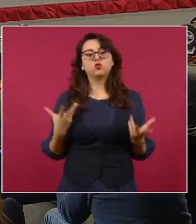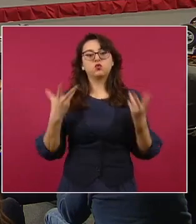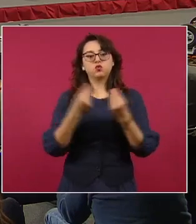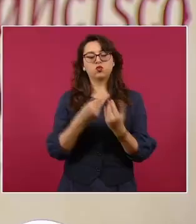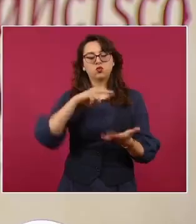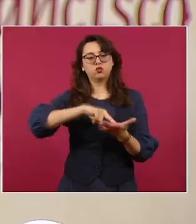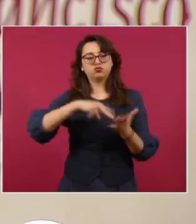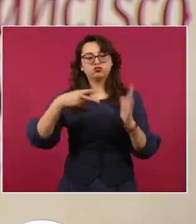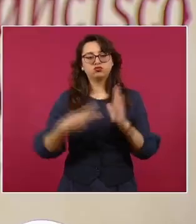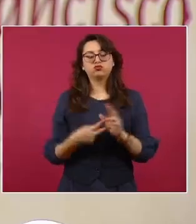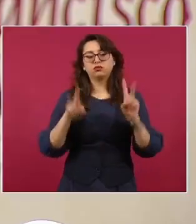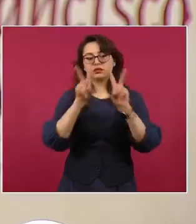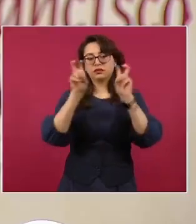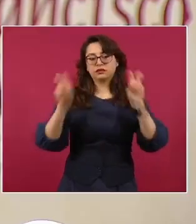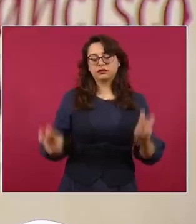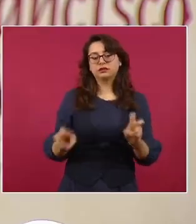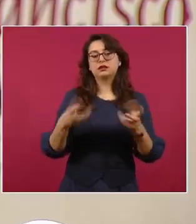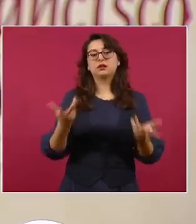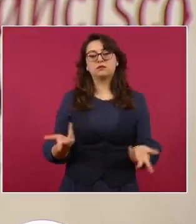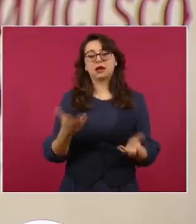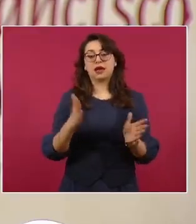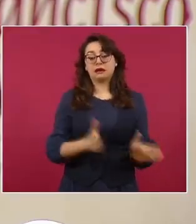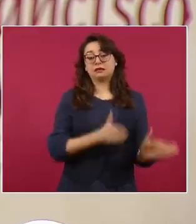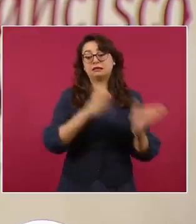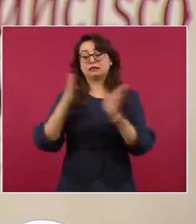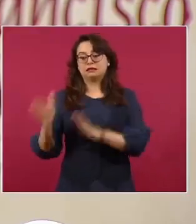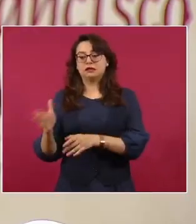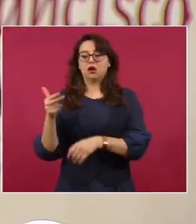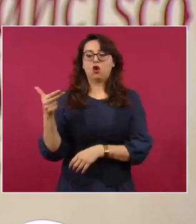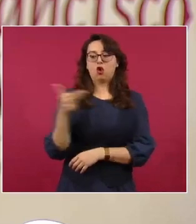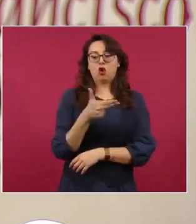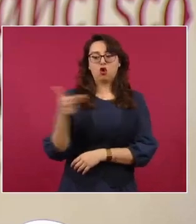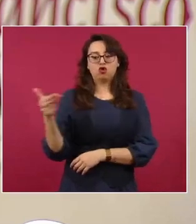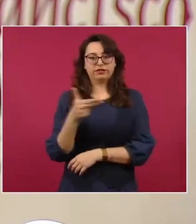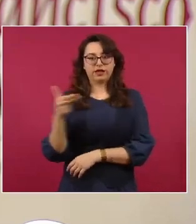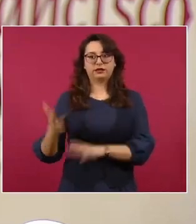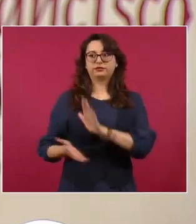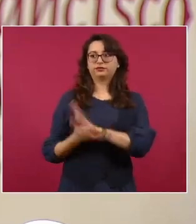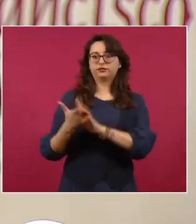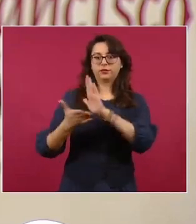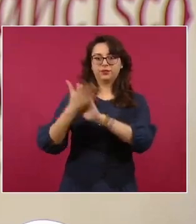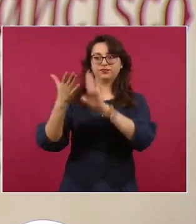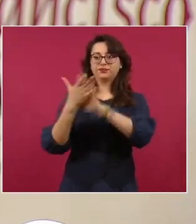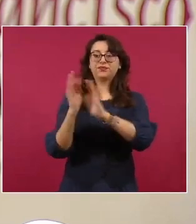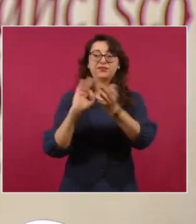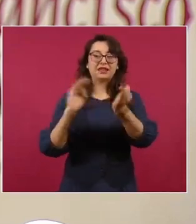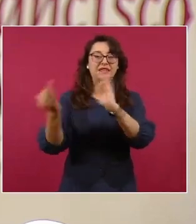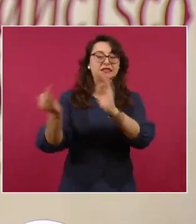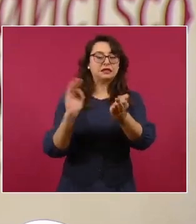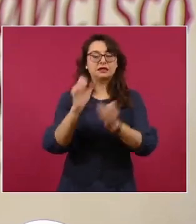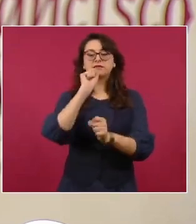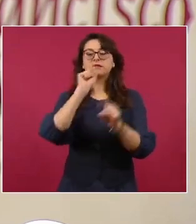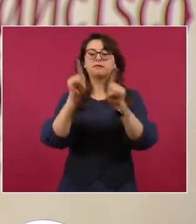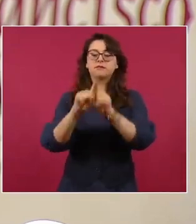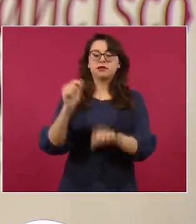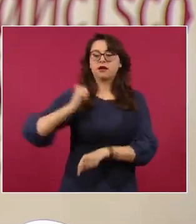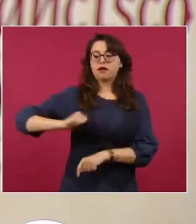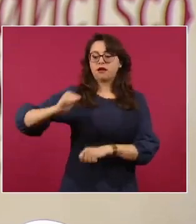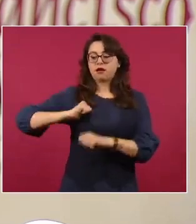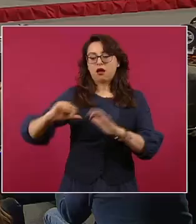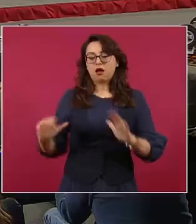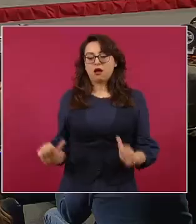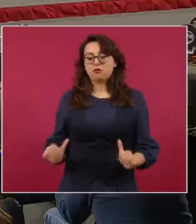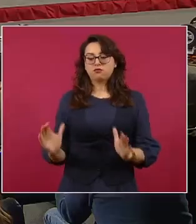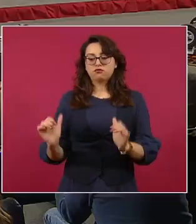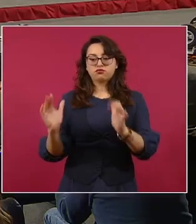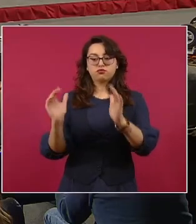proyecto materializando la construcción de un hotel aledaño a la zona arqueológica de Etzná en el estado de Campeche, a través del cual se busca